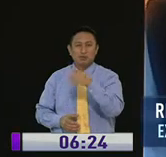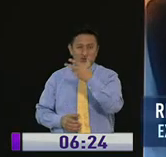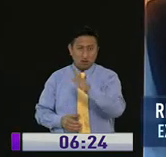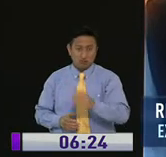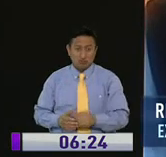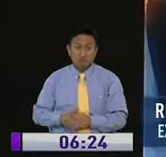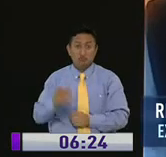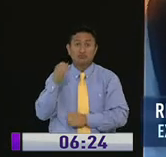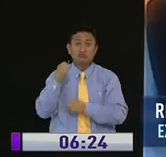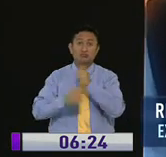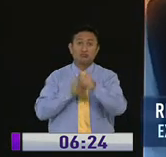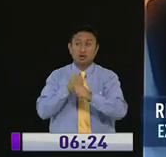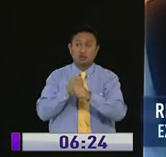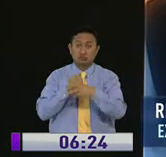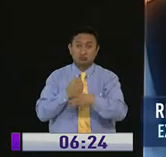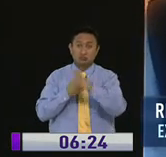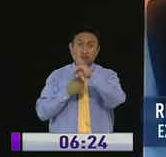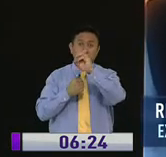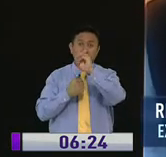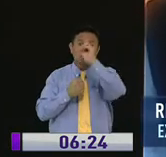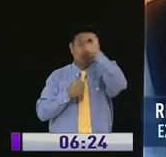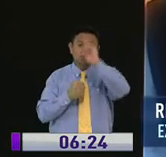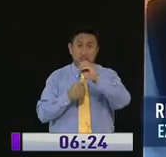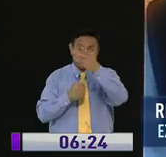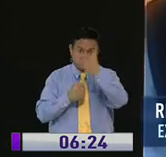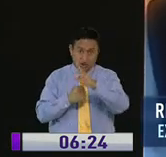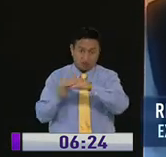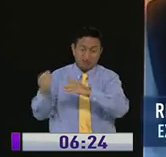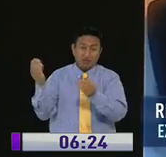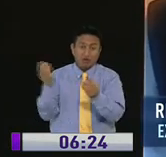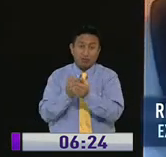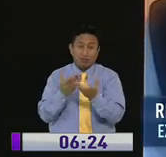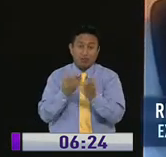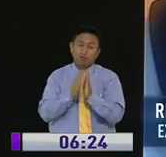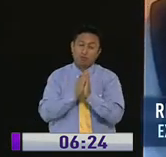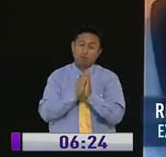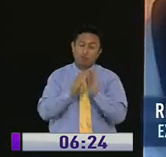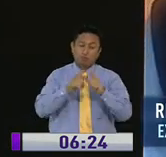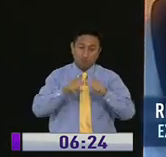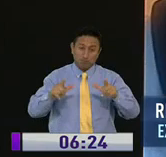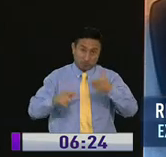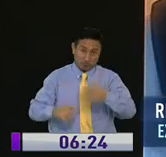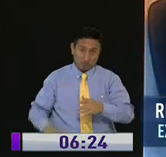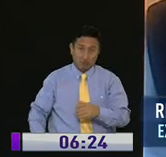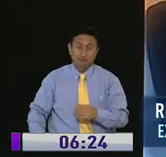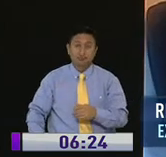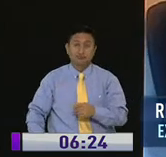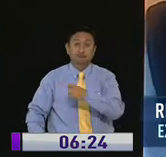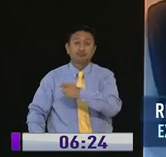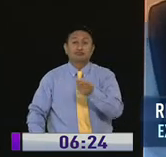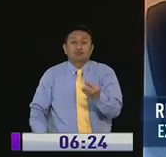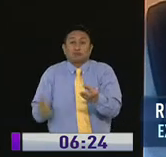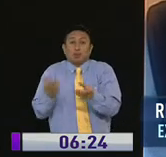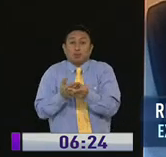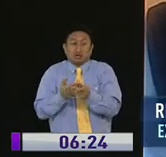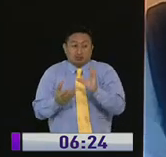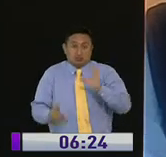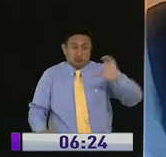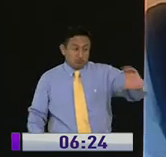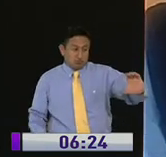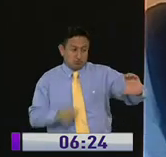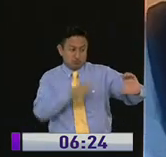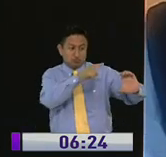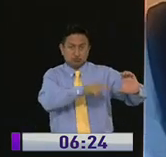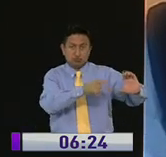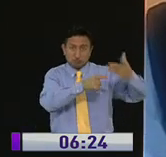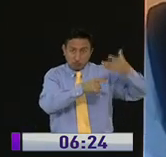han cumplido el 60% de la pena y que han presentado su carpeta de prelibertad. Esas carpetas deben estar almacenadas